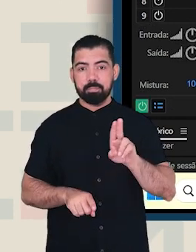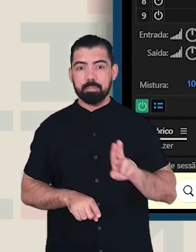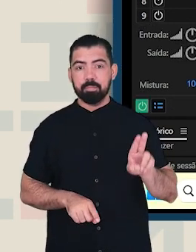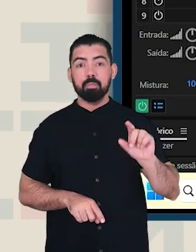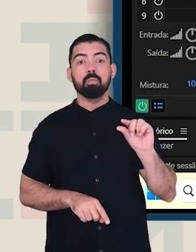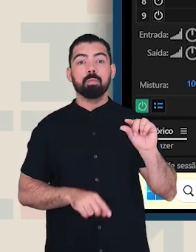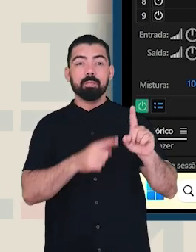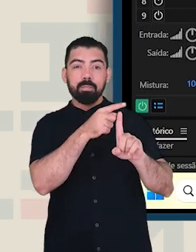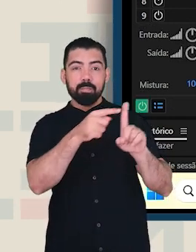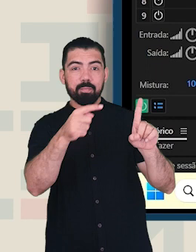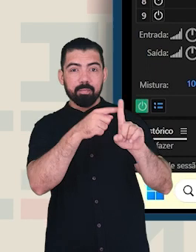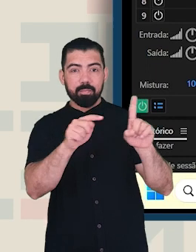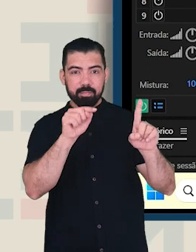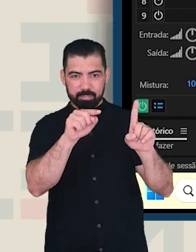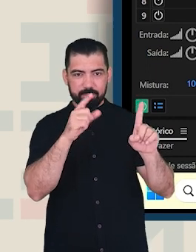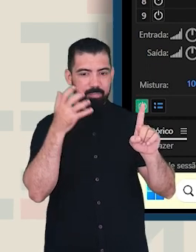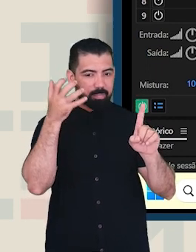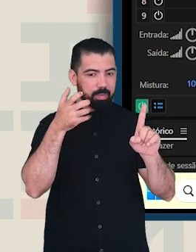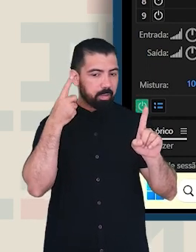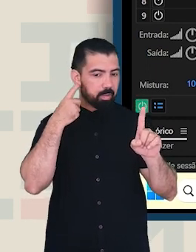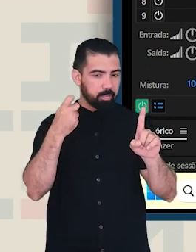solo una parte de él.